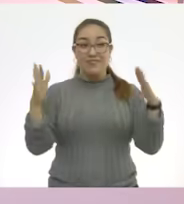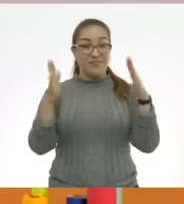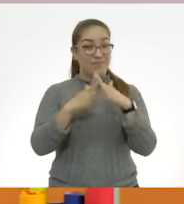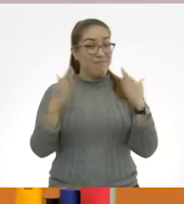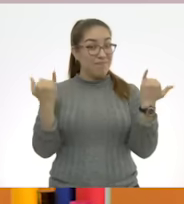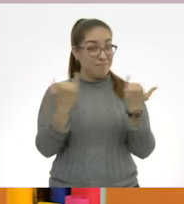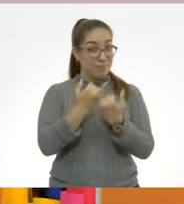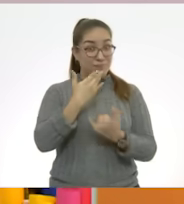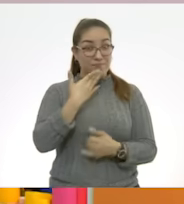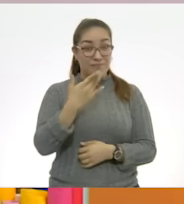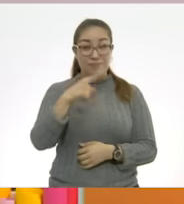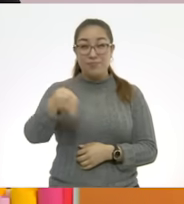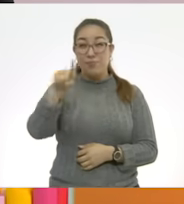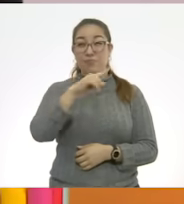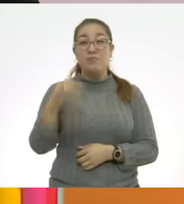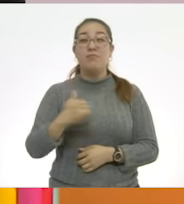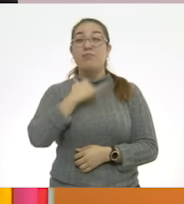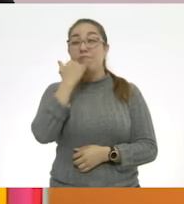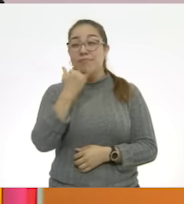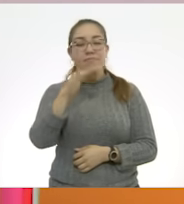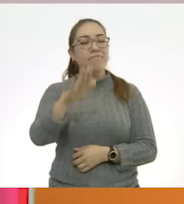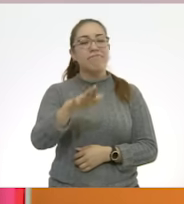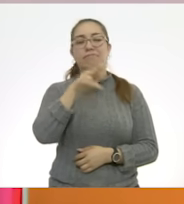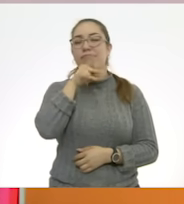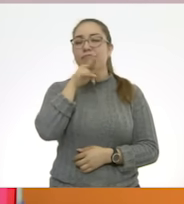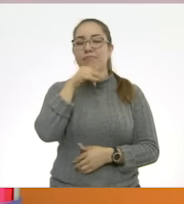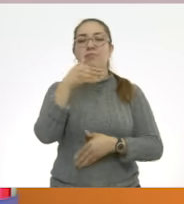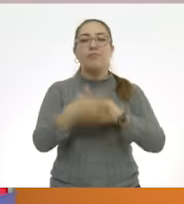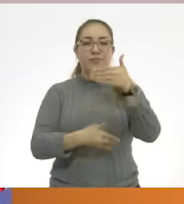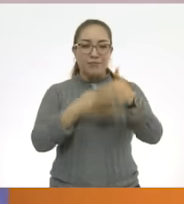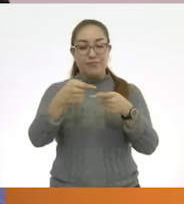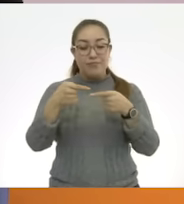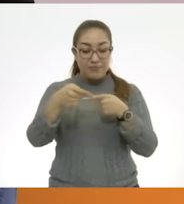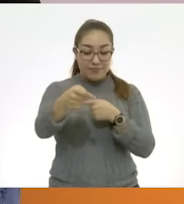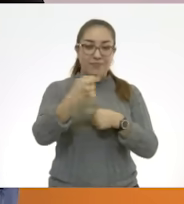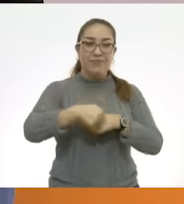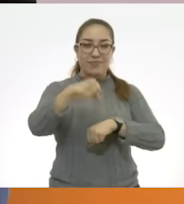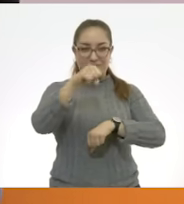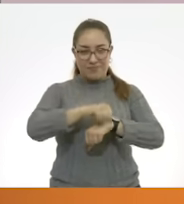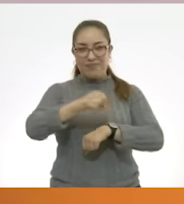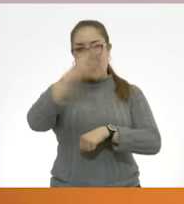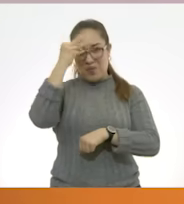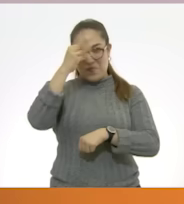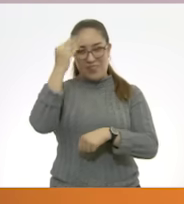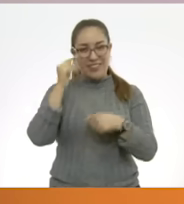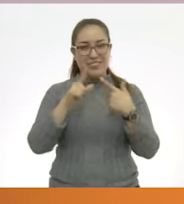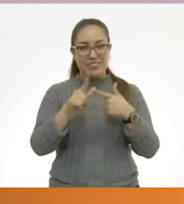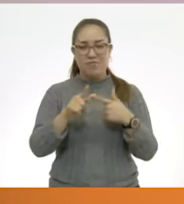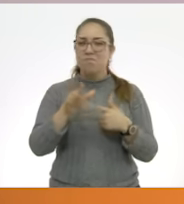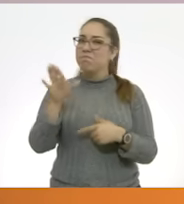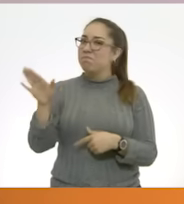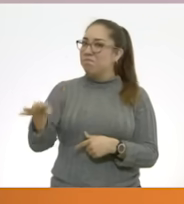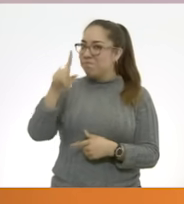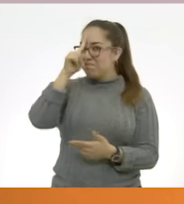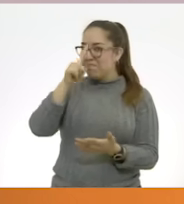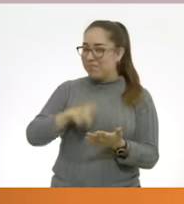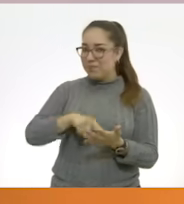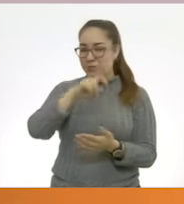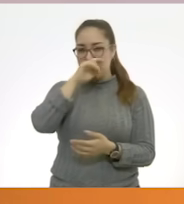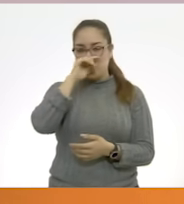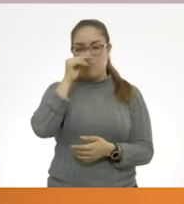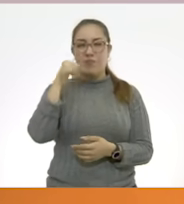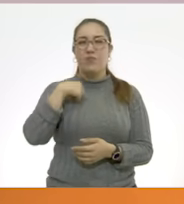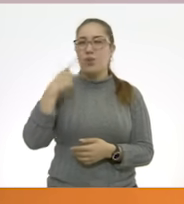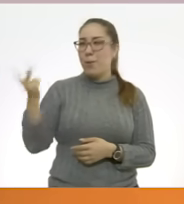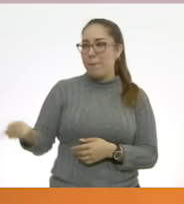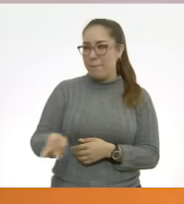te preocupes si te equivocaste. Vamos a seguir aprendiendo en esta semana. ¿Pero qué crees, Alexia? ¿Qué? Yo te preguntaba que si había algunos